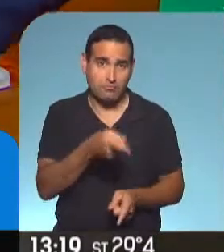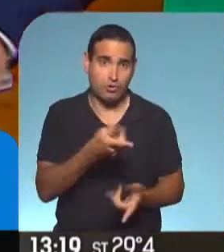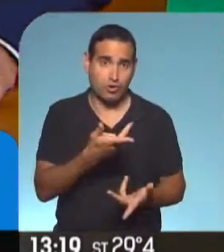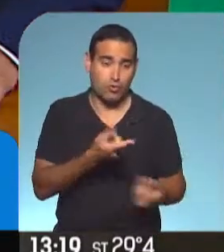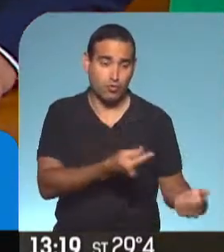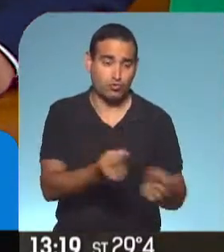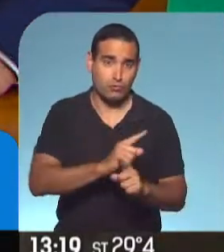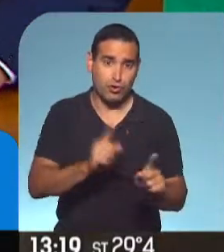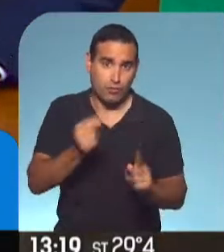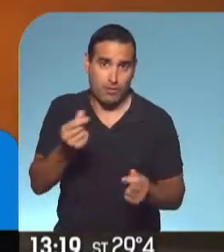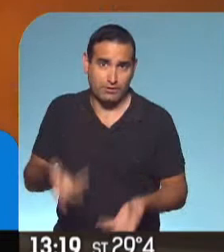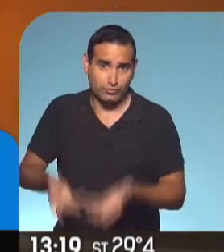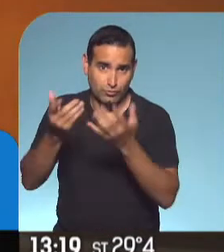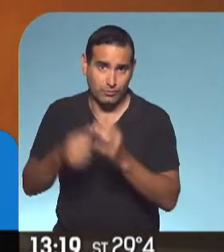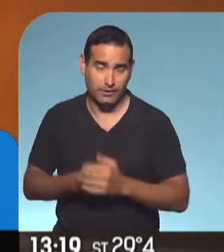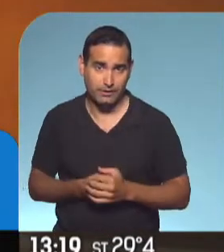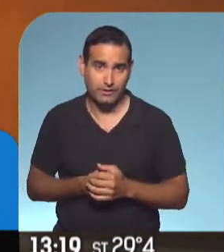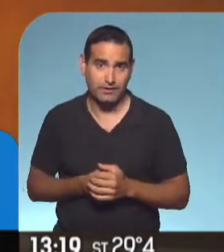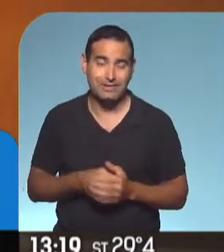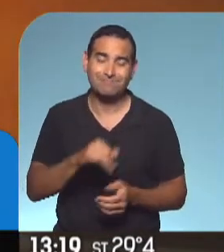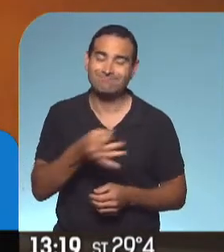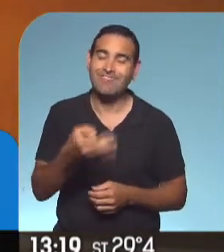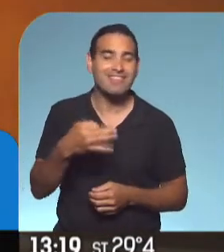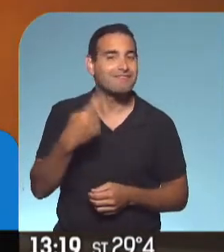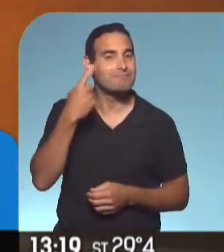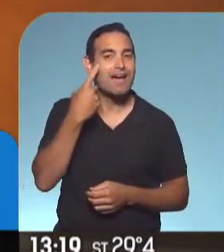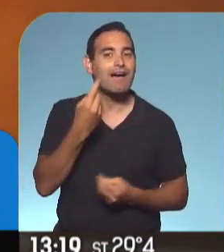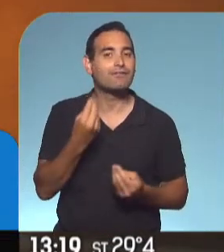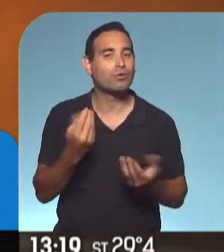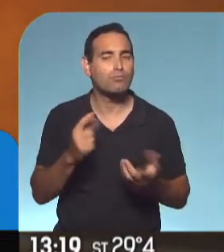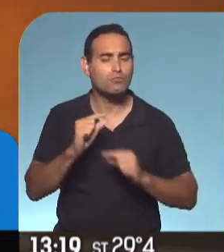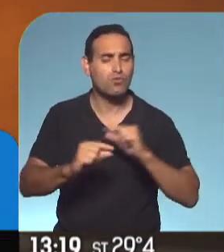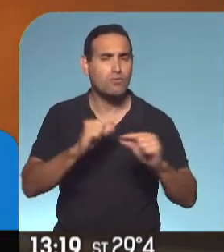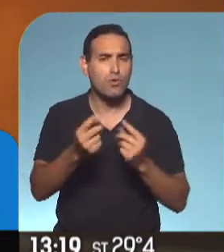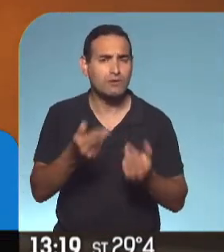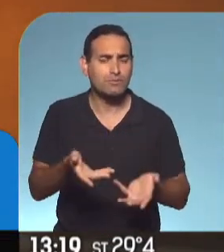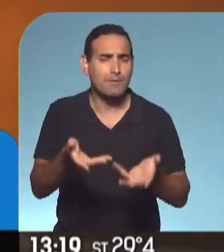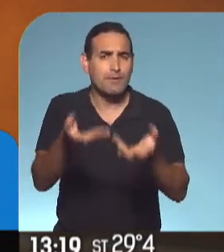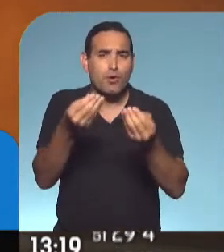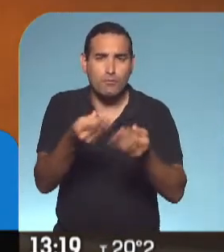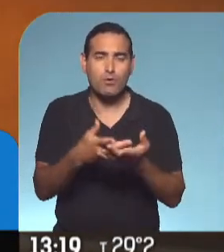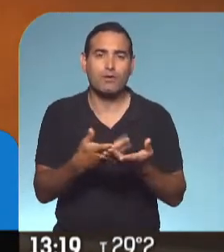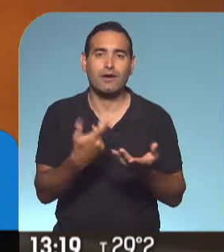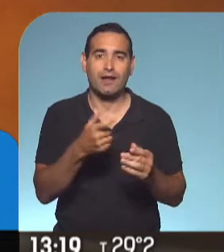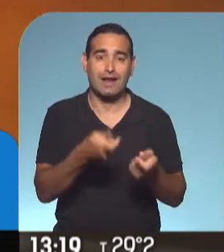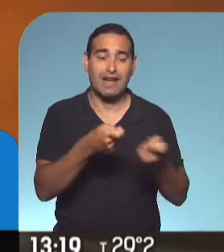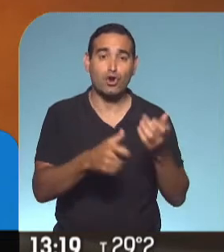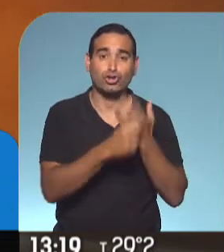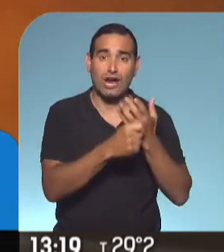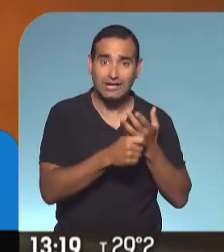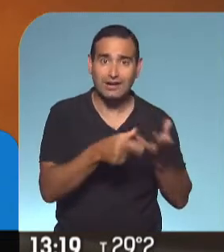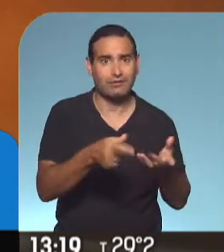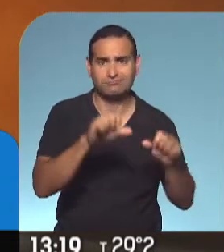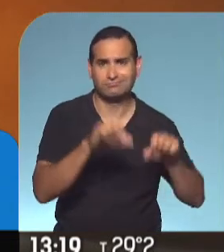consumo entra por el aumento yo te diría que en ese punto hay que empezar a ver cada segmento qué es lo que está pasando no es el carnicero el que le está haciendo bien con esto